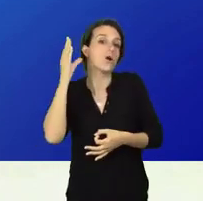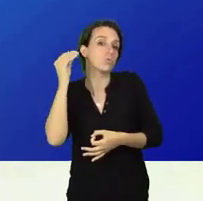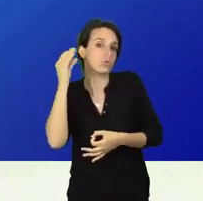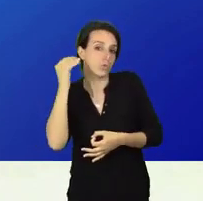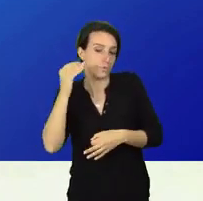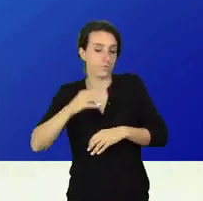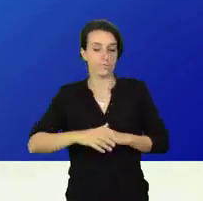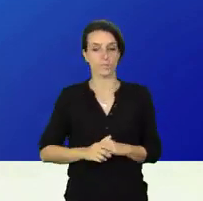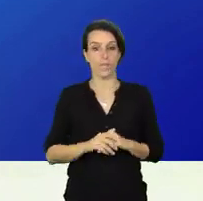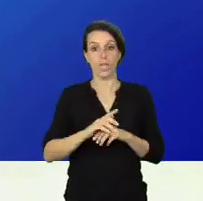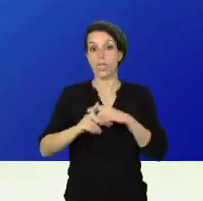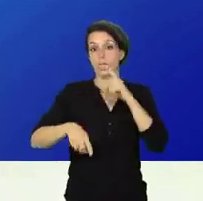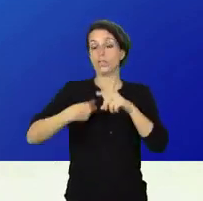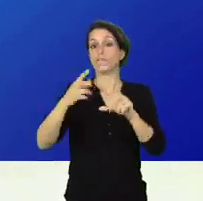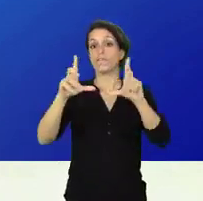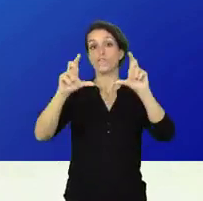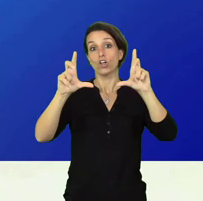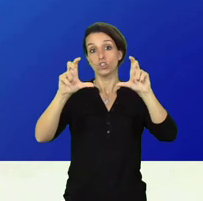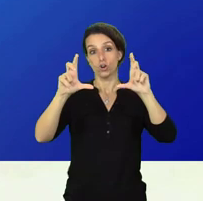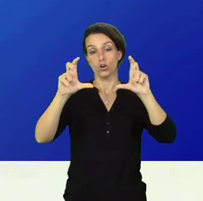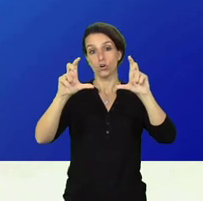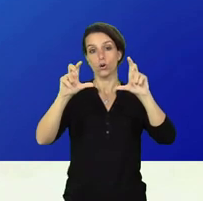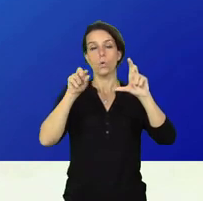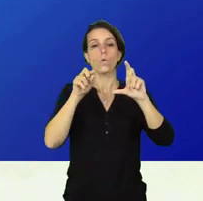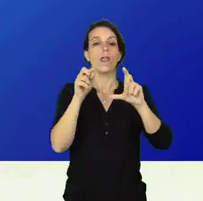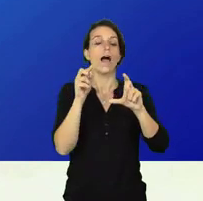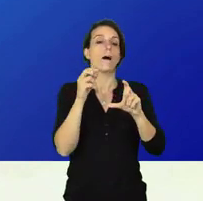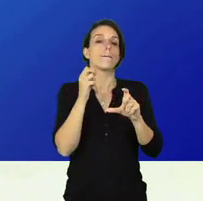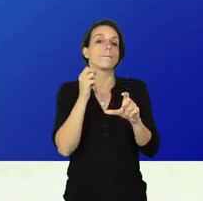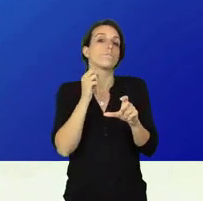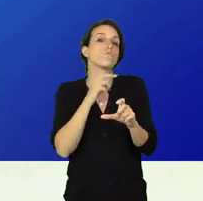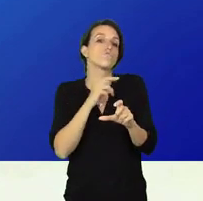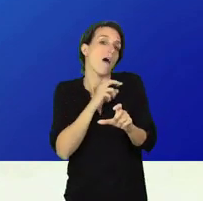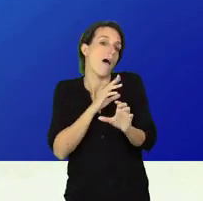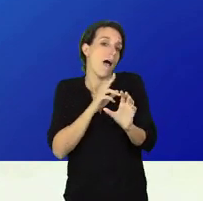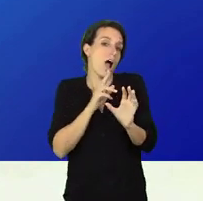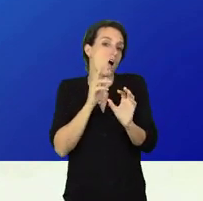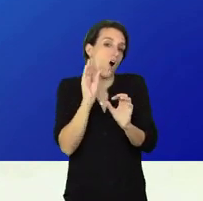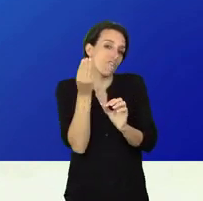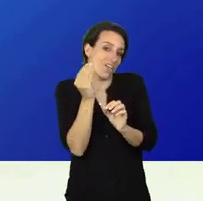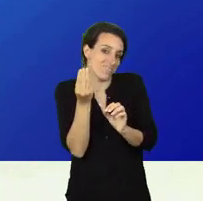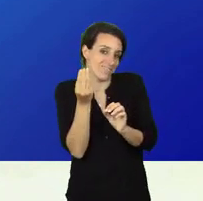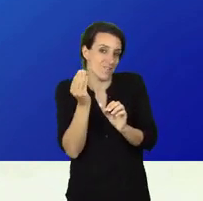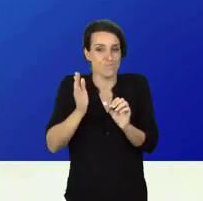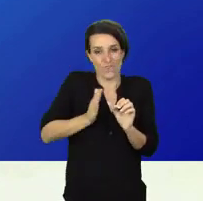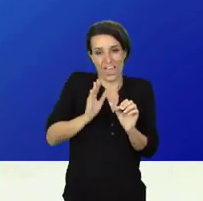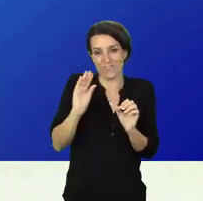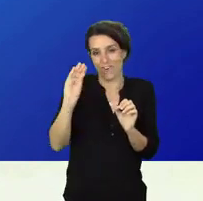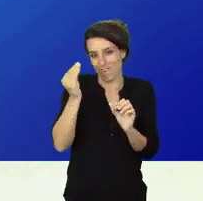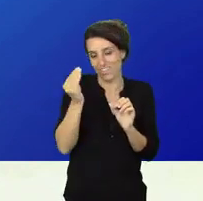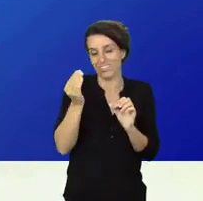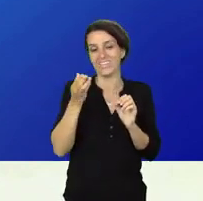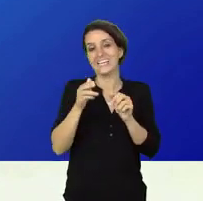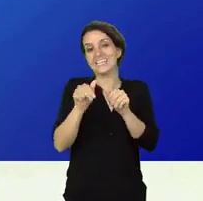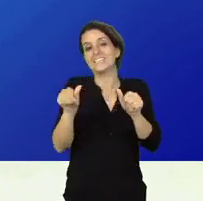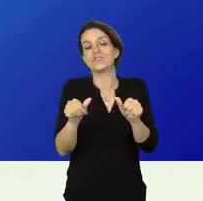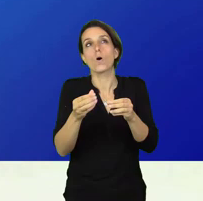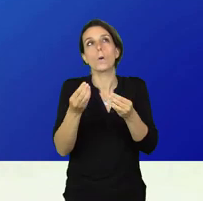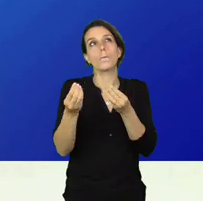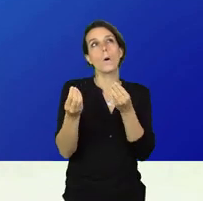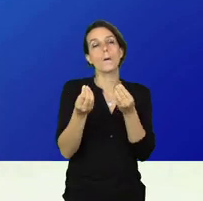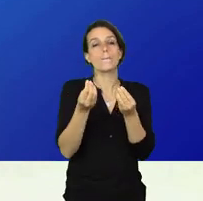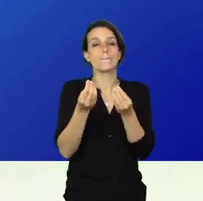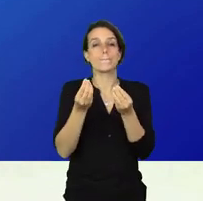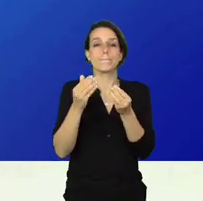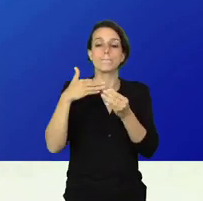comentaba. Hay otra fotografía después, que es una chica joven que hizo como parte